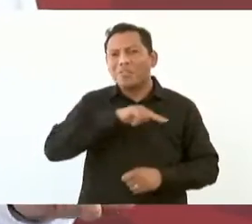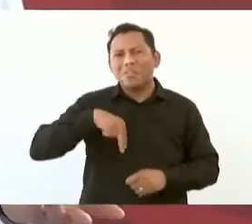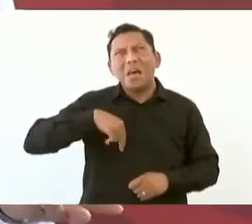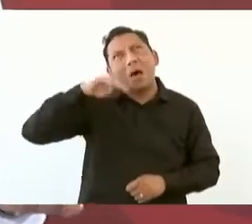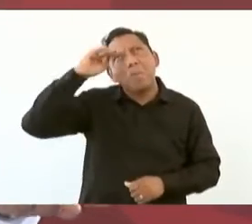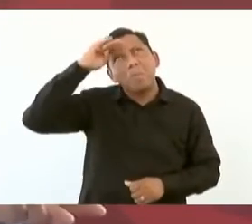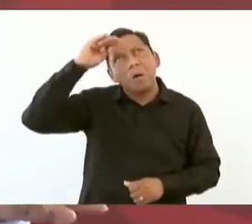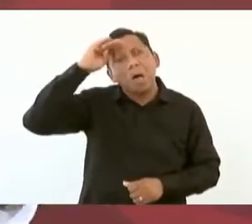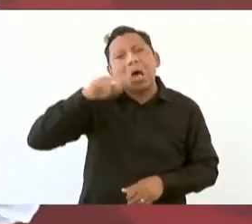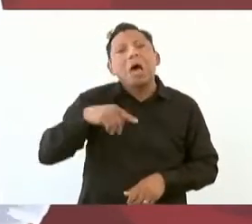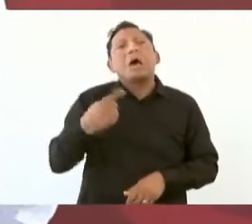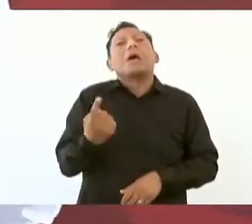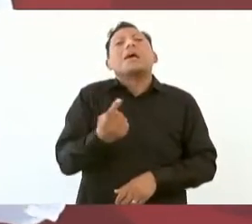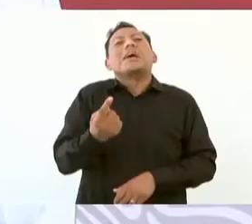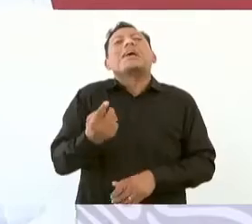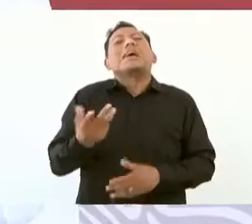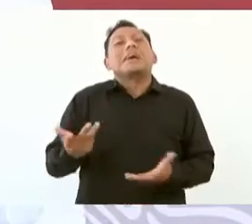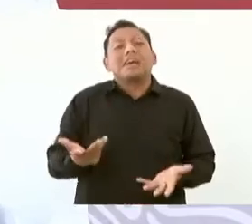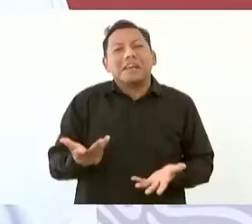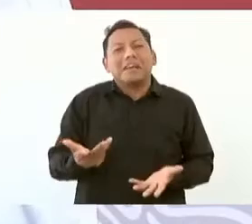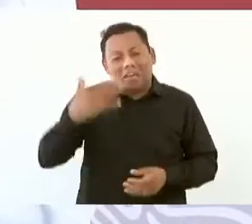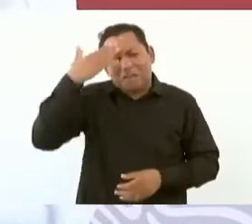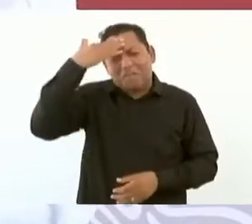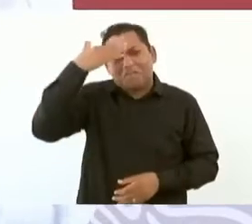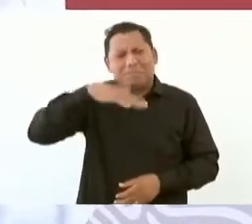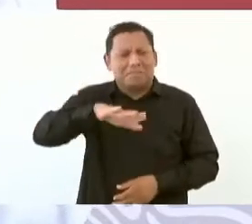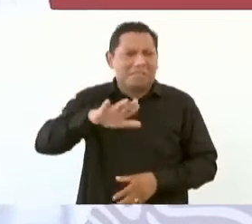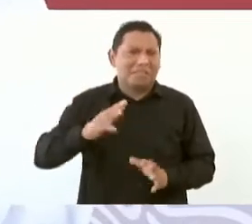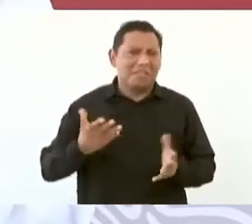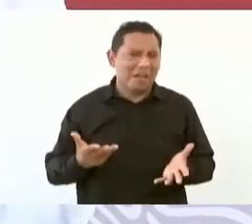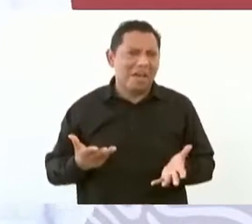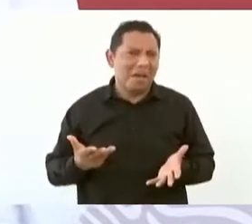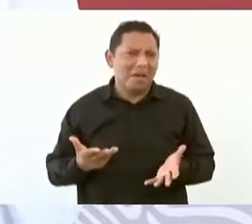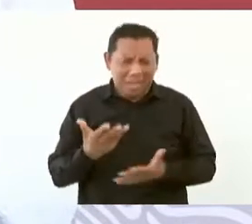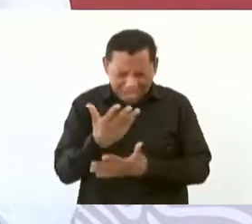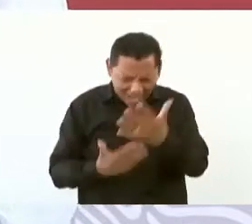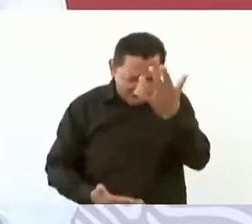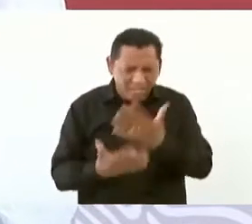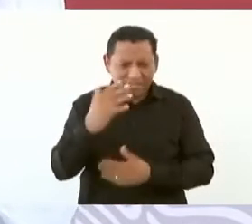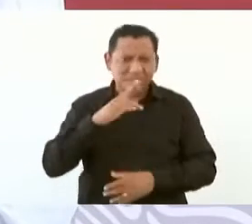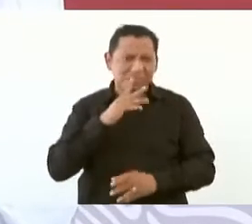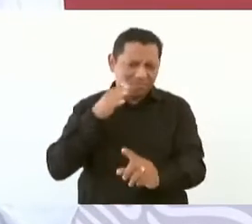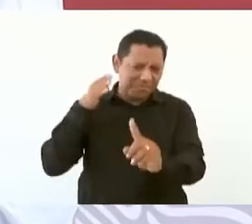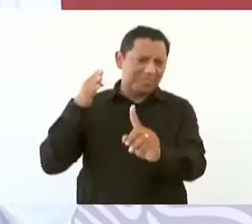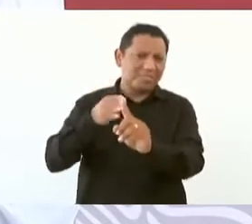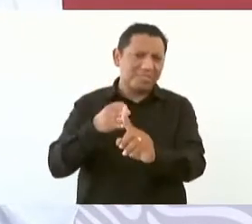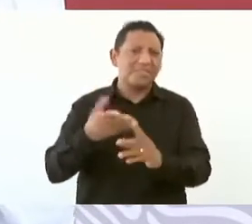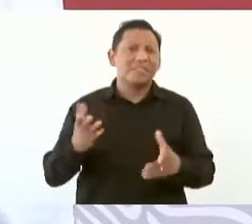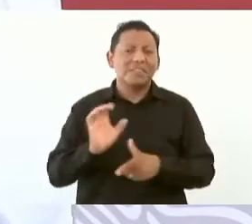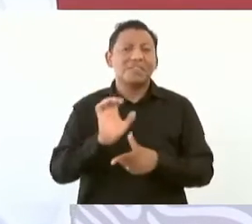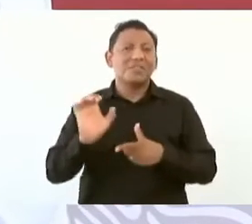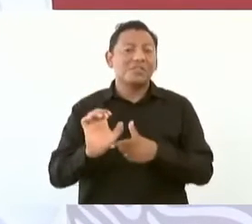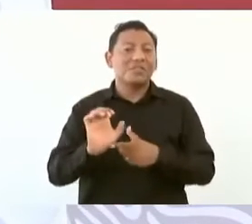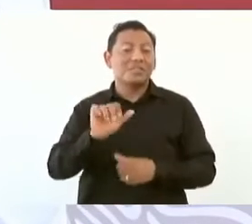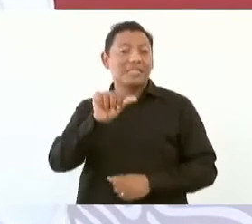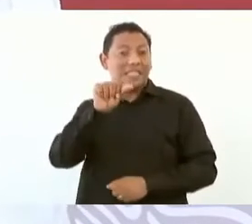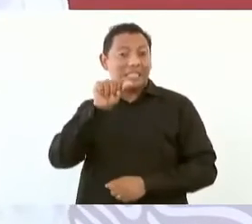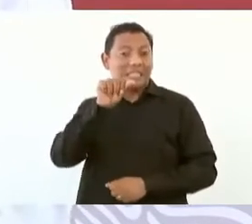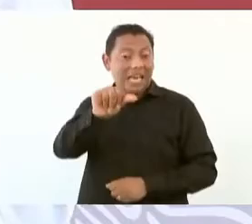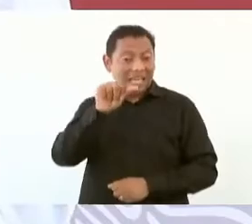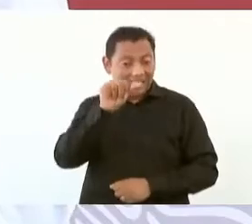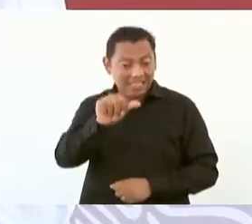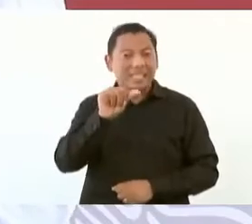pensando? Si ya sabemos lo que hay que hacer. Entonces son 16